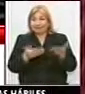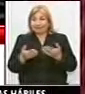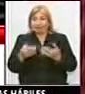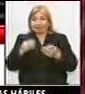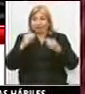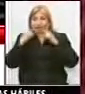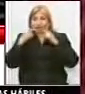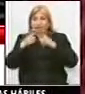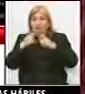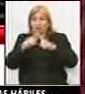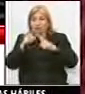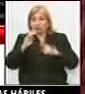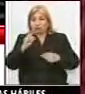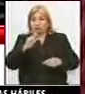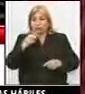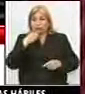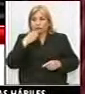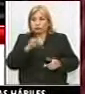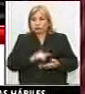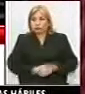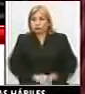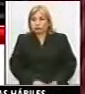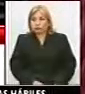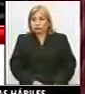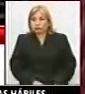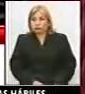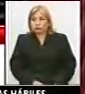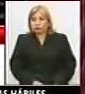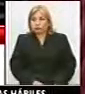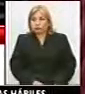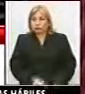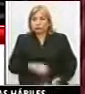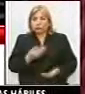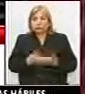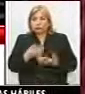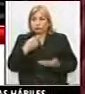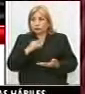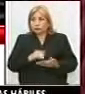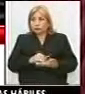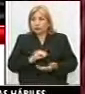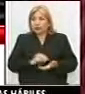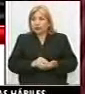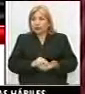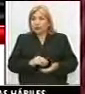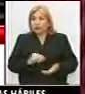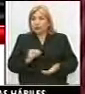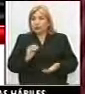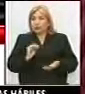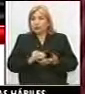terrorismo, sobre todo en la zona de Villas de los Milagros. ¿Sí? ¿Cuánto ha percibido usted de ingresos?